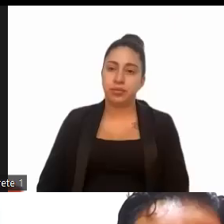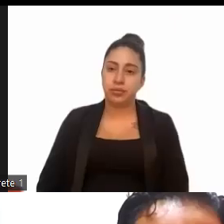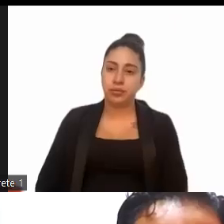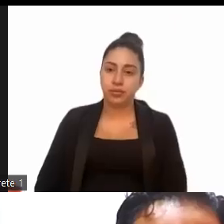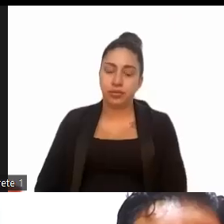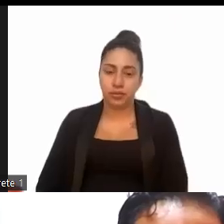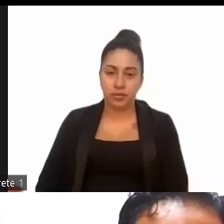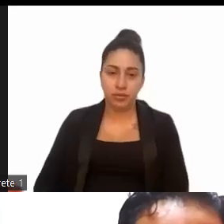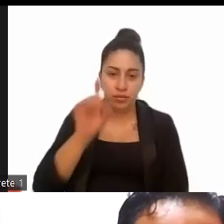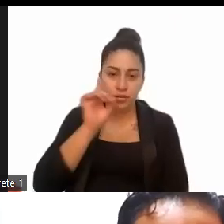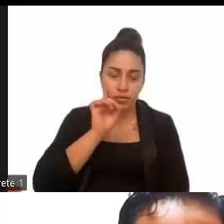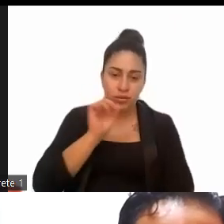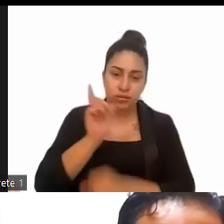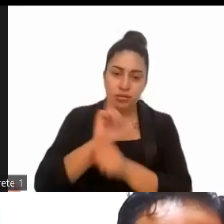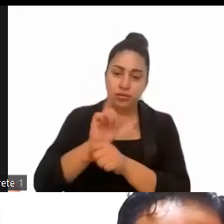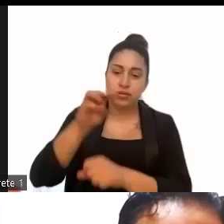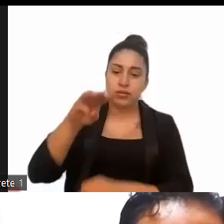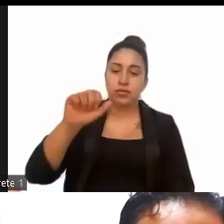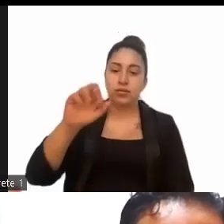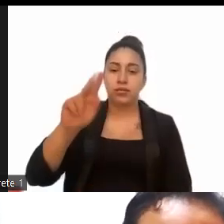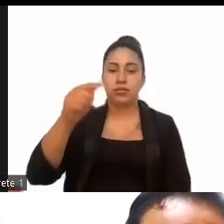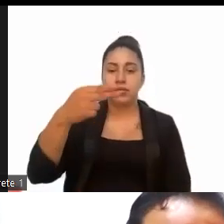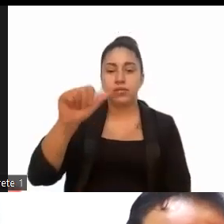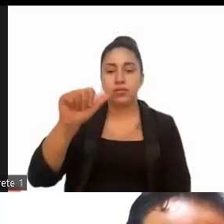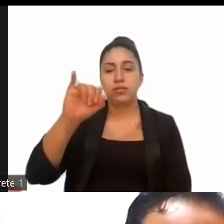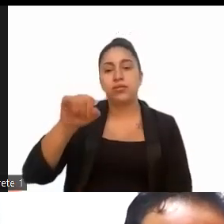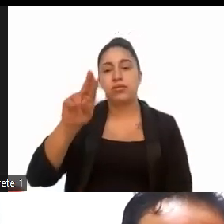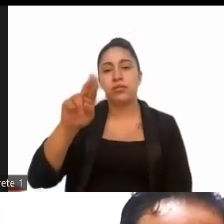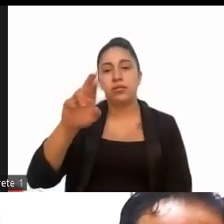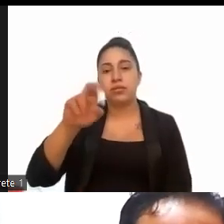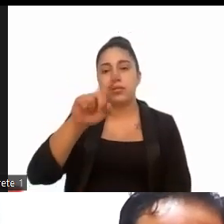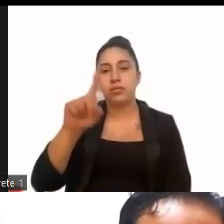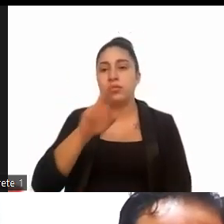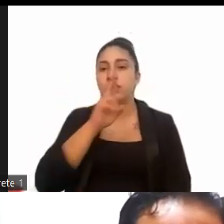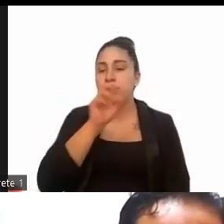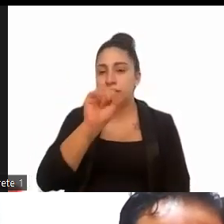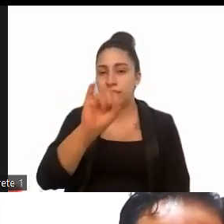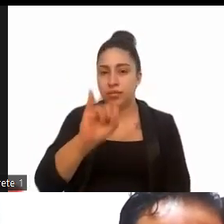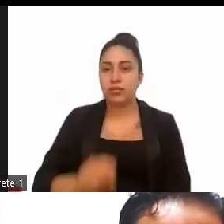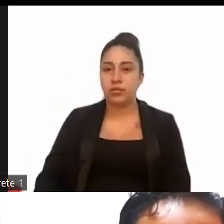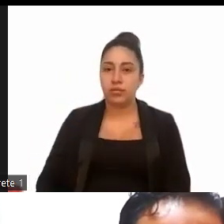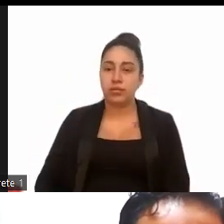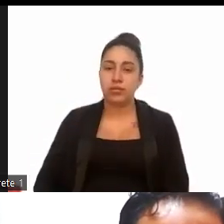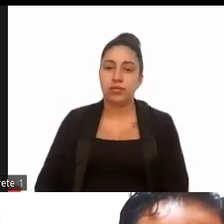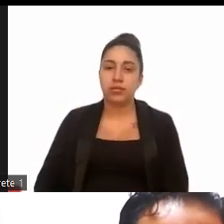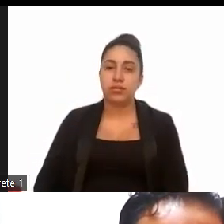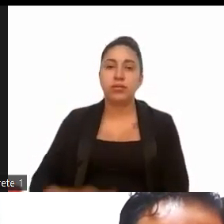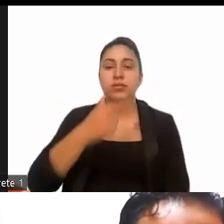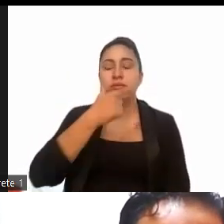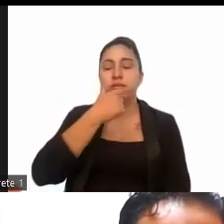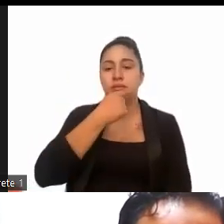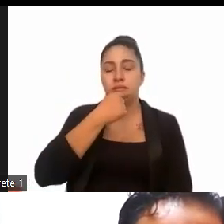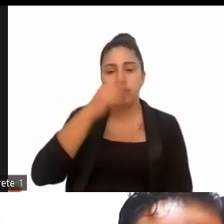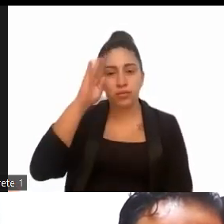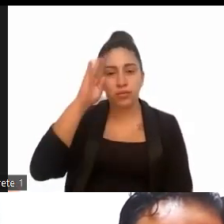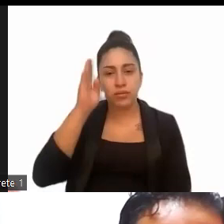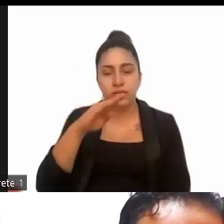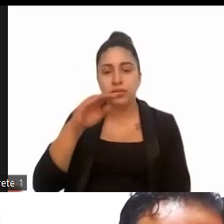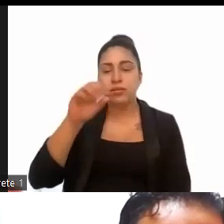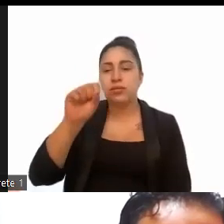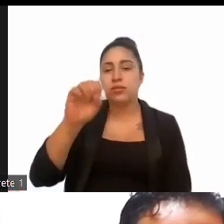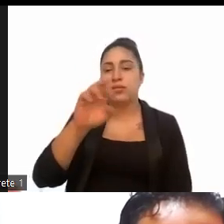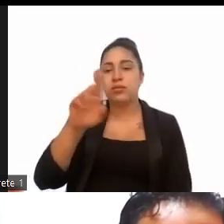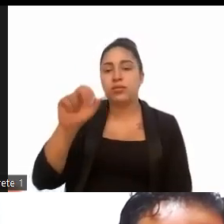Licenciada Marta Juárez Pérez. Marta Juárez, a favor. Maestro Alejandro Serrano Pastor.